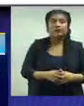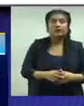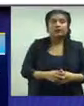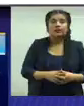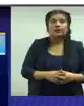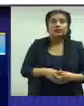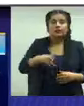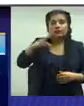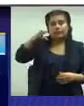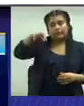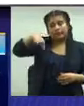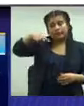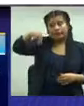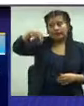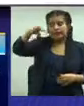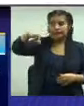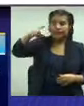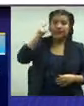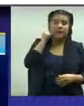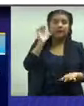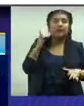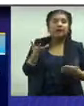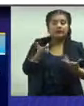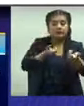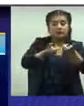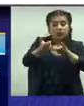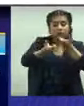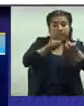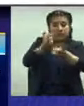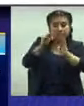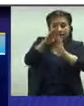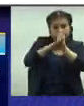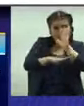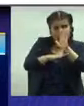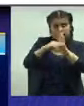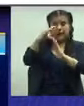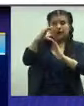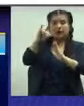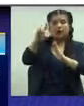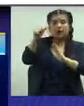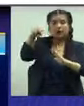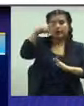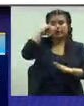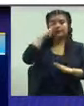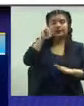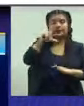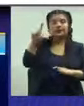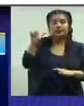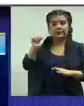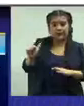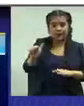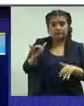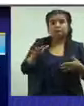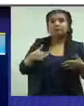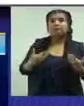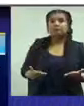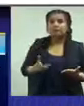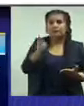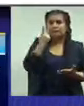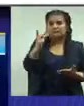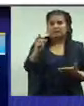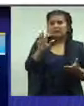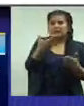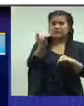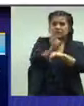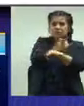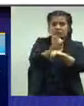mucho NPG, que es compra de baja cuantía, básicamente los procesos de adquisiciones. Veo que por lo menos ya se empezó a